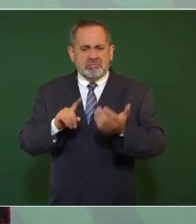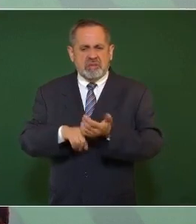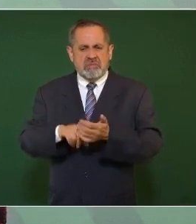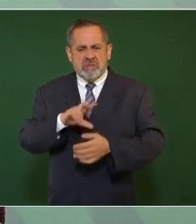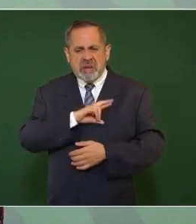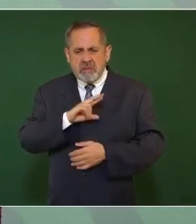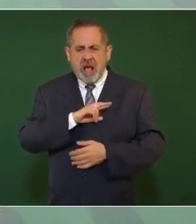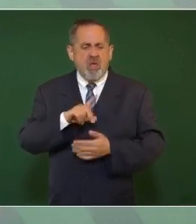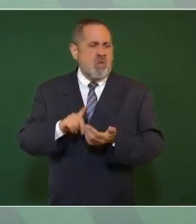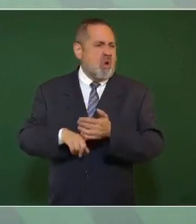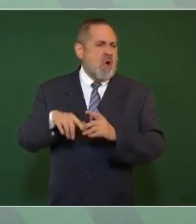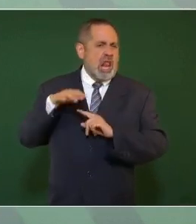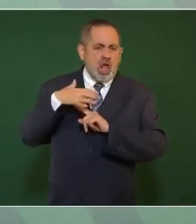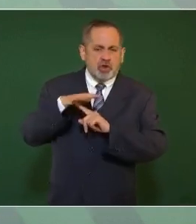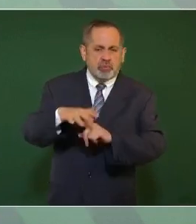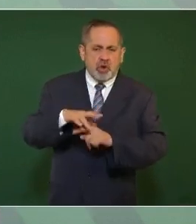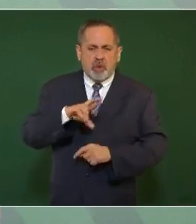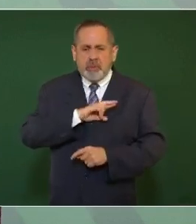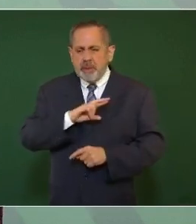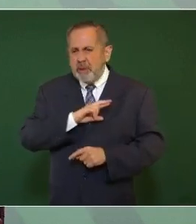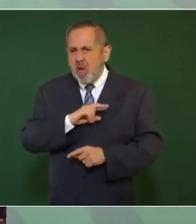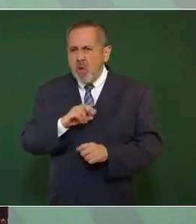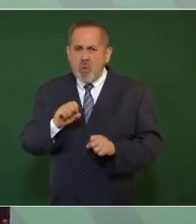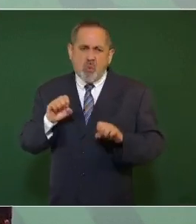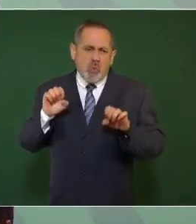privados, helicópteros privados,